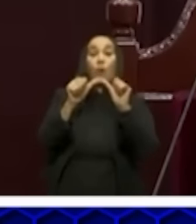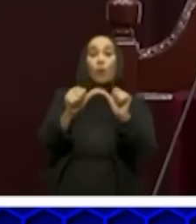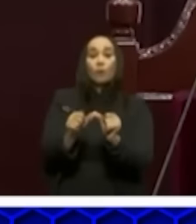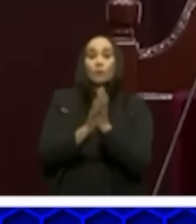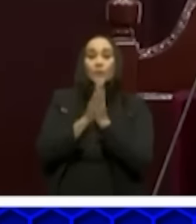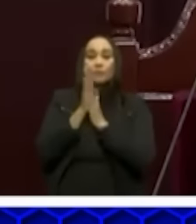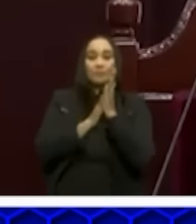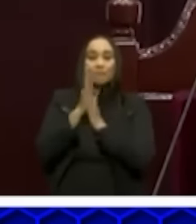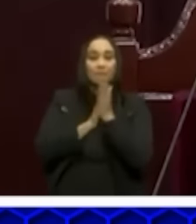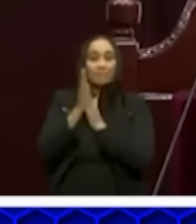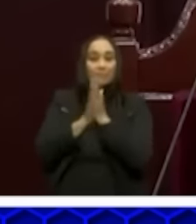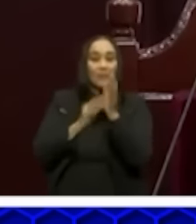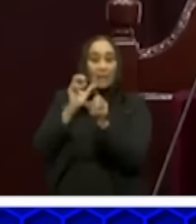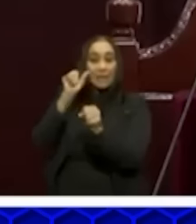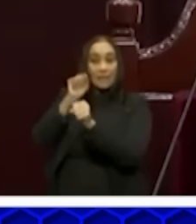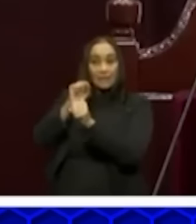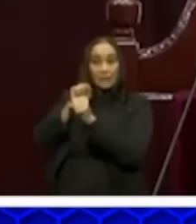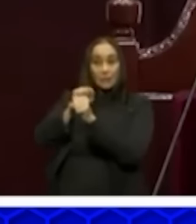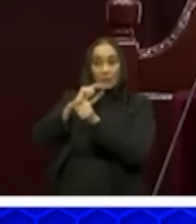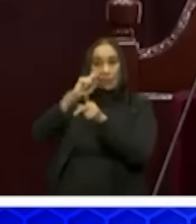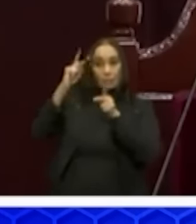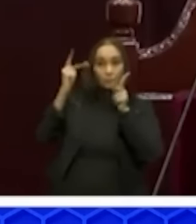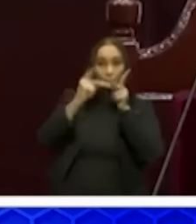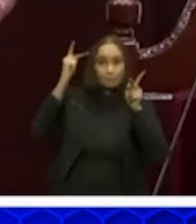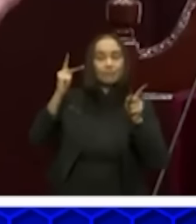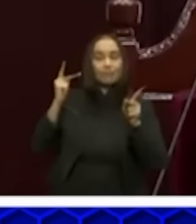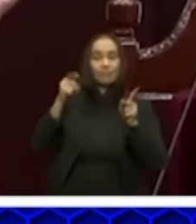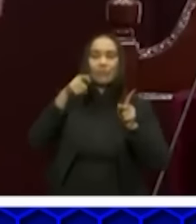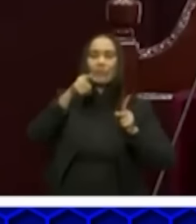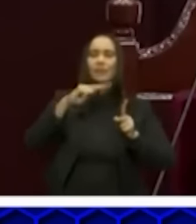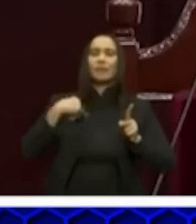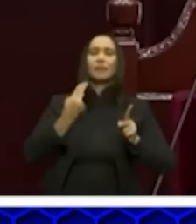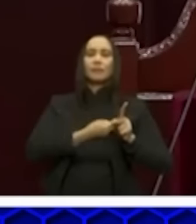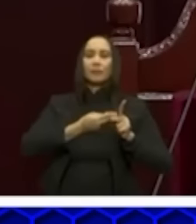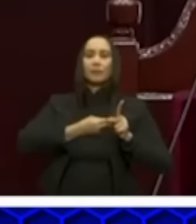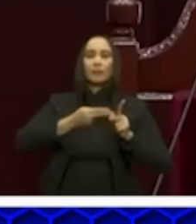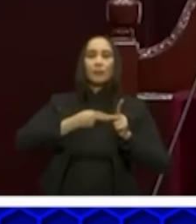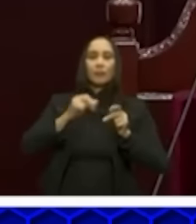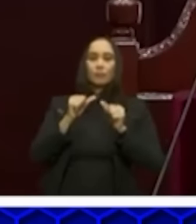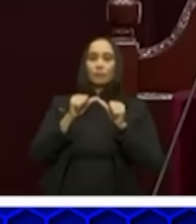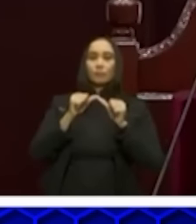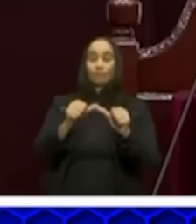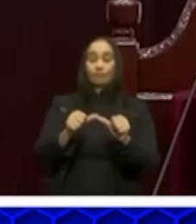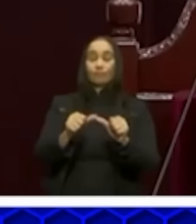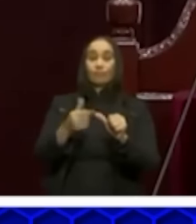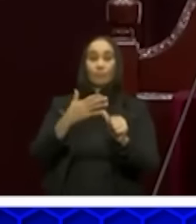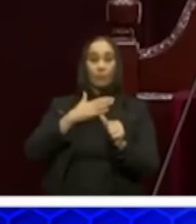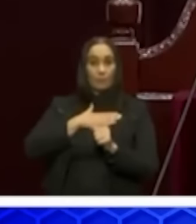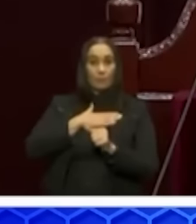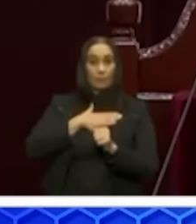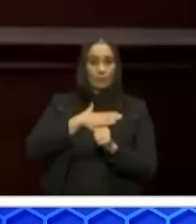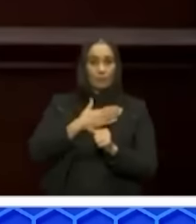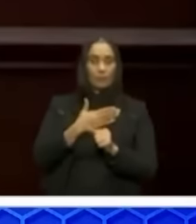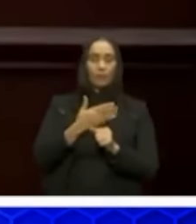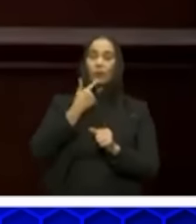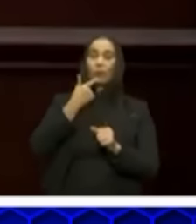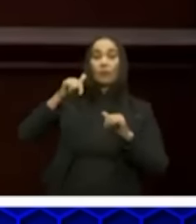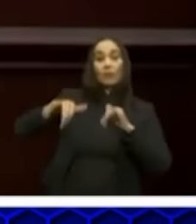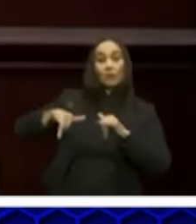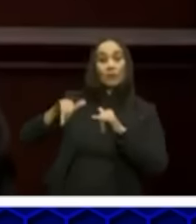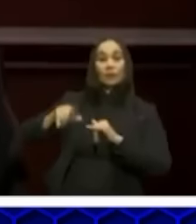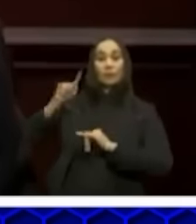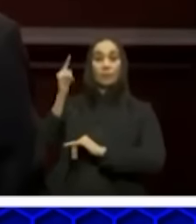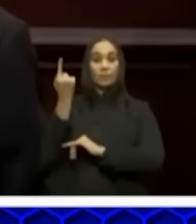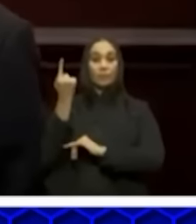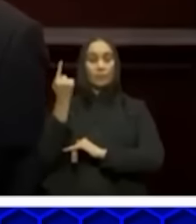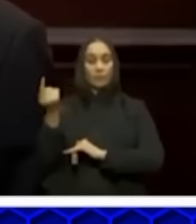bien y para mal me gustó la parte del presidente este un presidente del